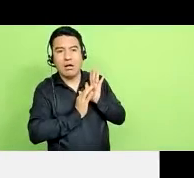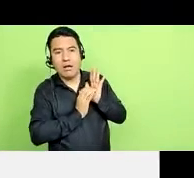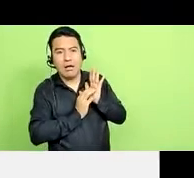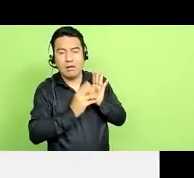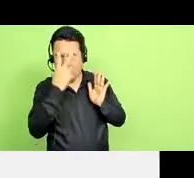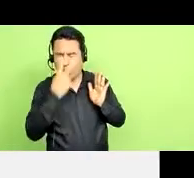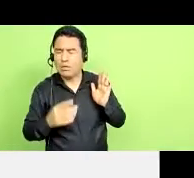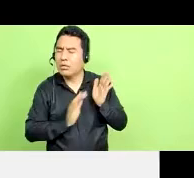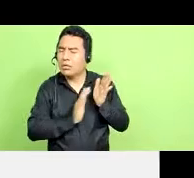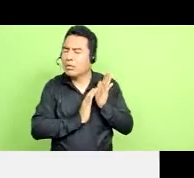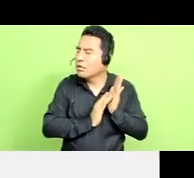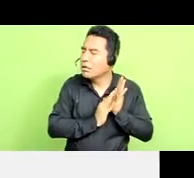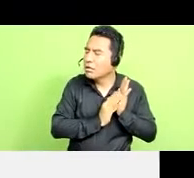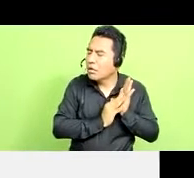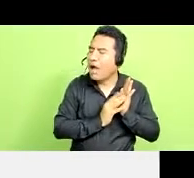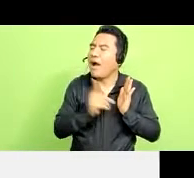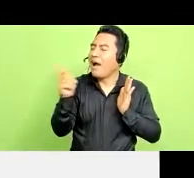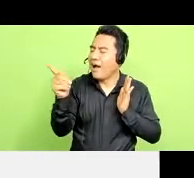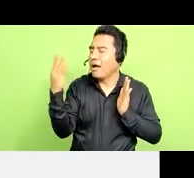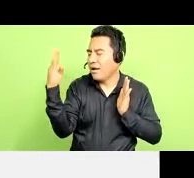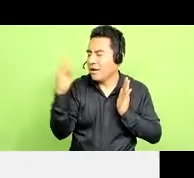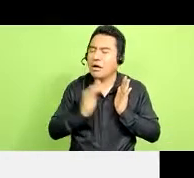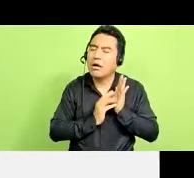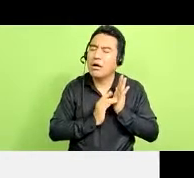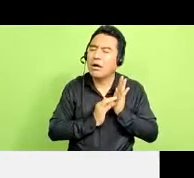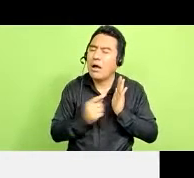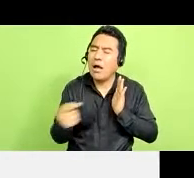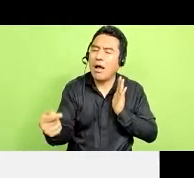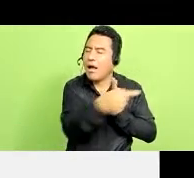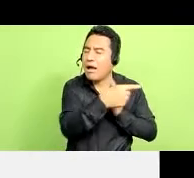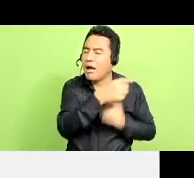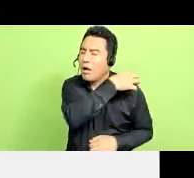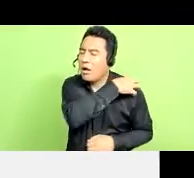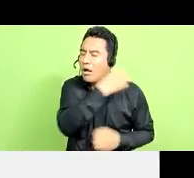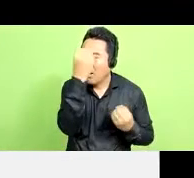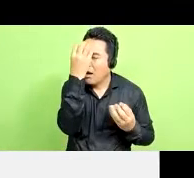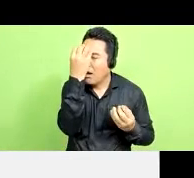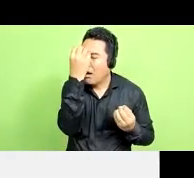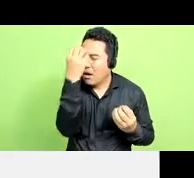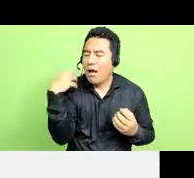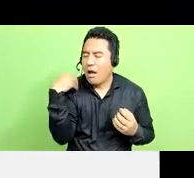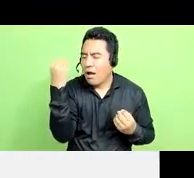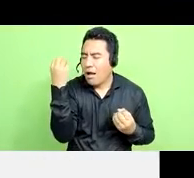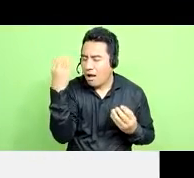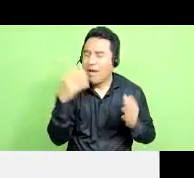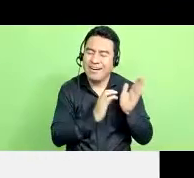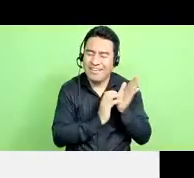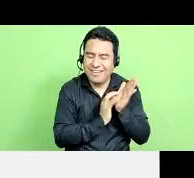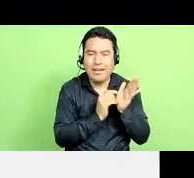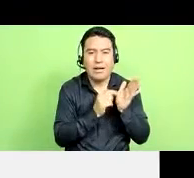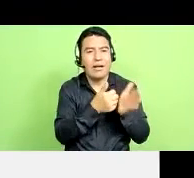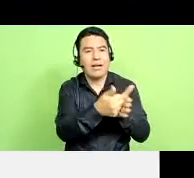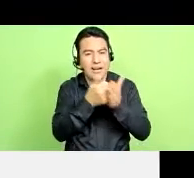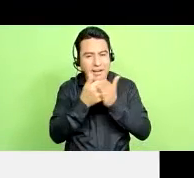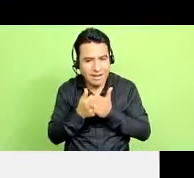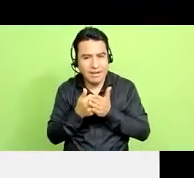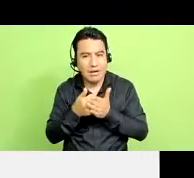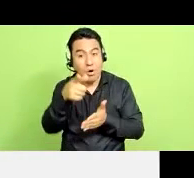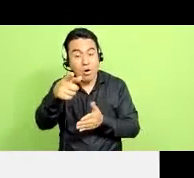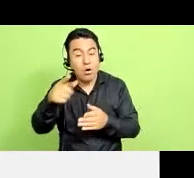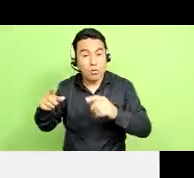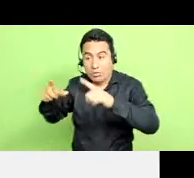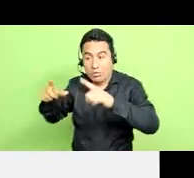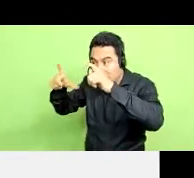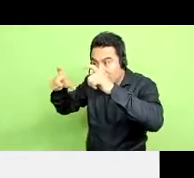personas identificarlo entender a la información invitar a la iniciación también estamos hablando de los activos y